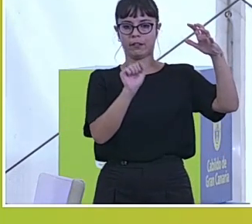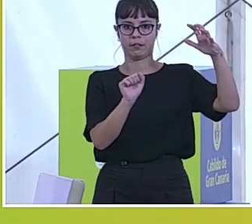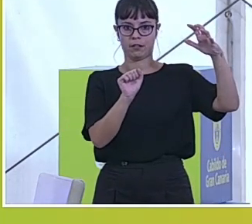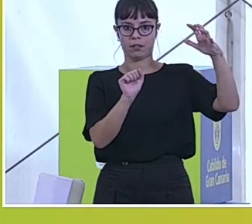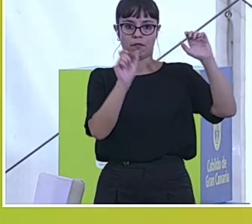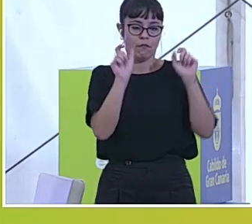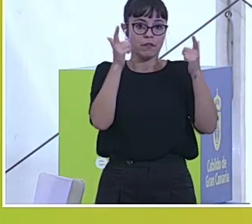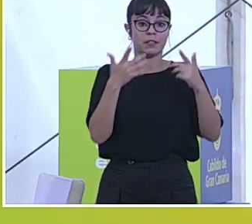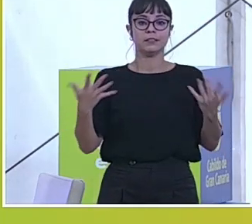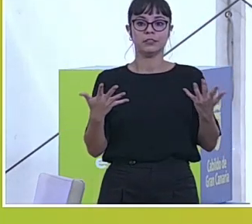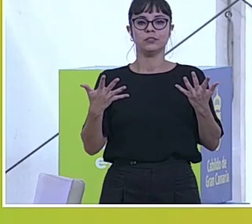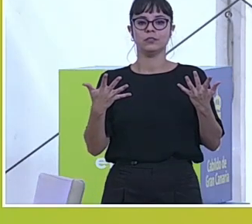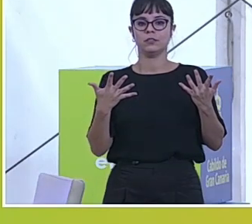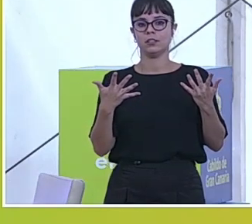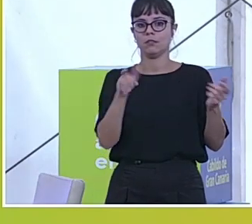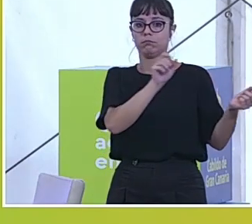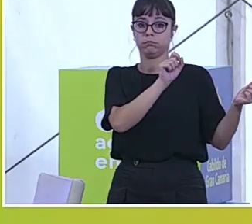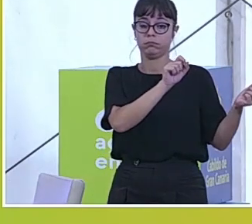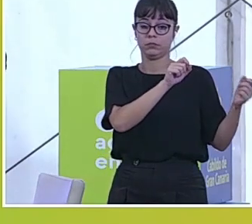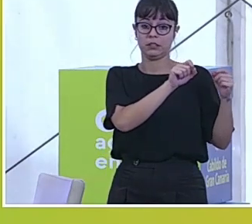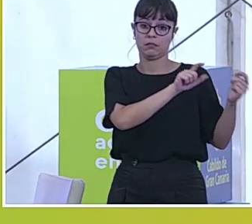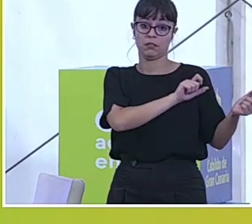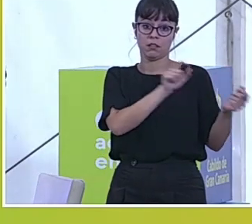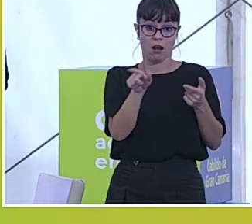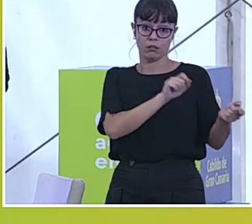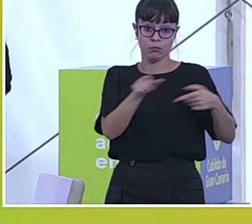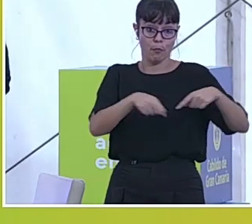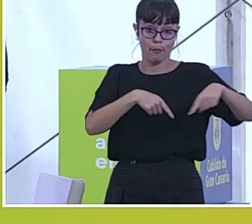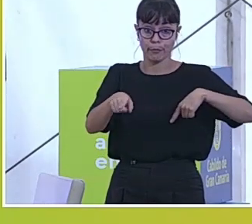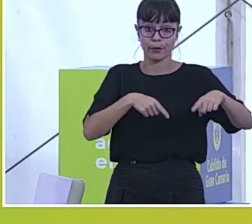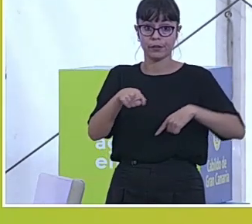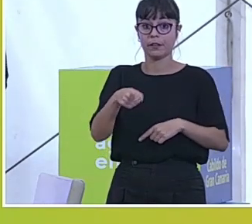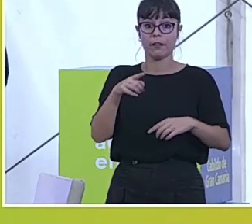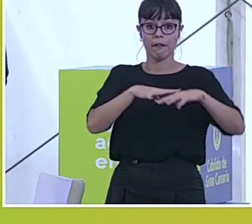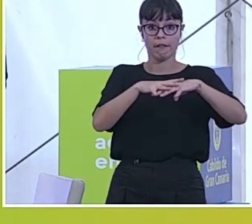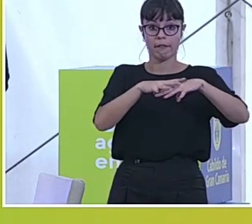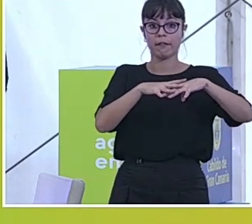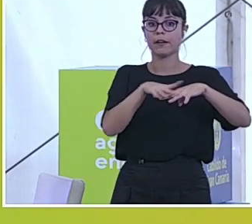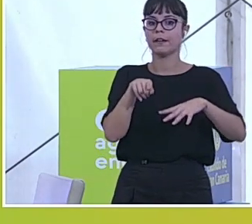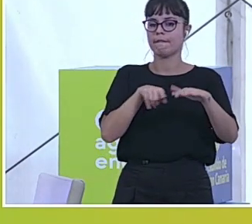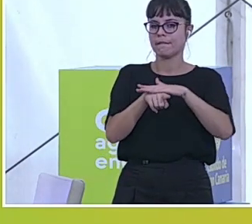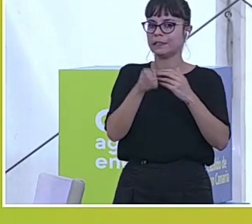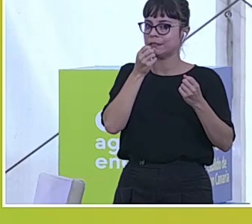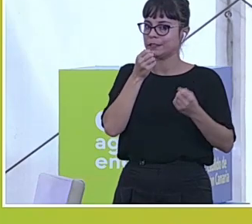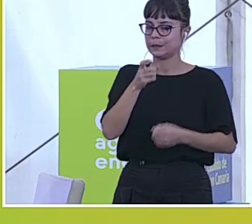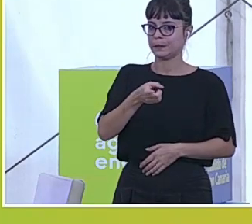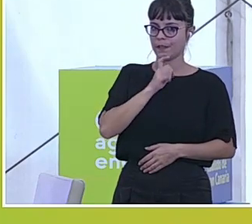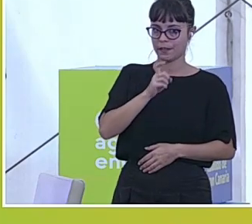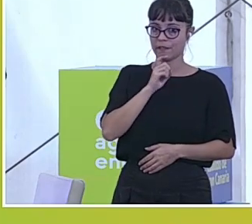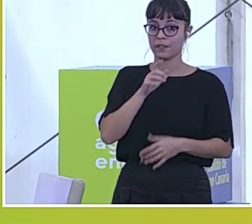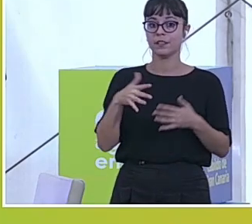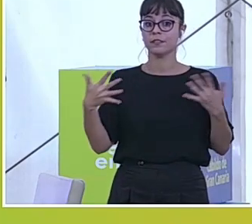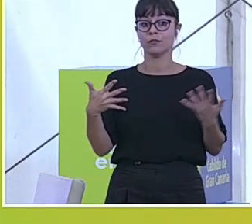pueden repotenciar tan fácilmente y eso para los grandes productores de lo que pueda haber de cualquier industria es un problema porque